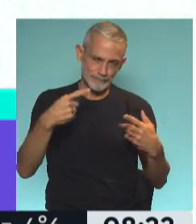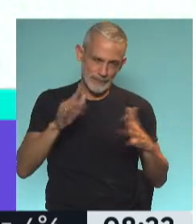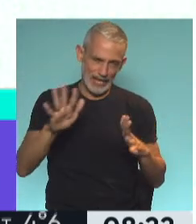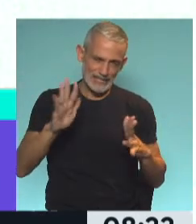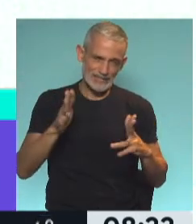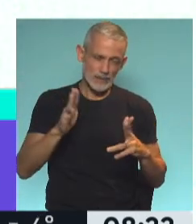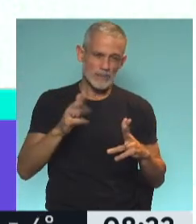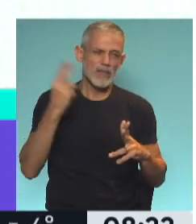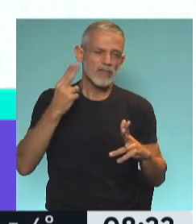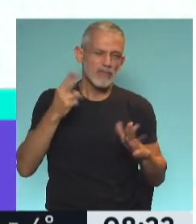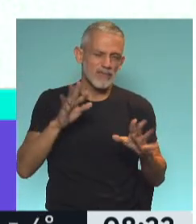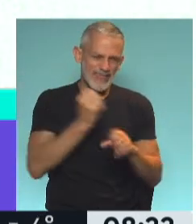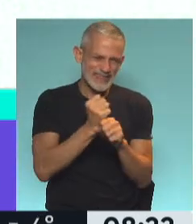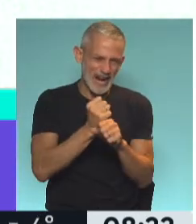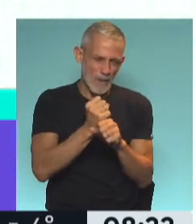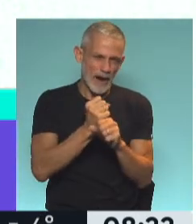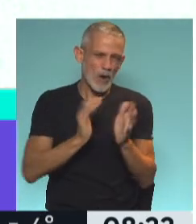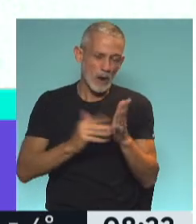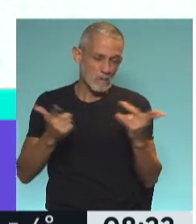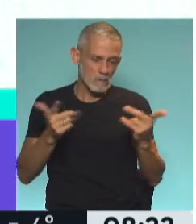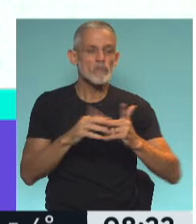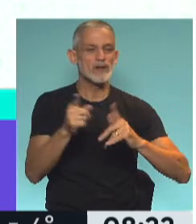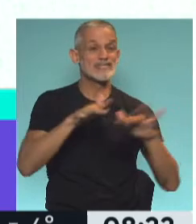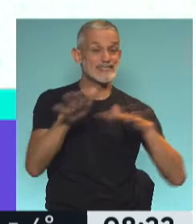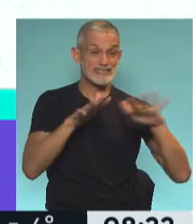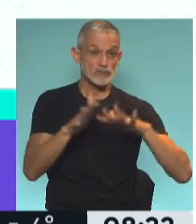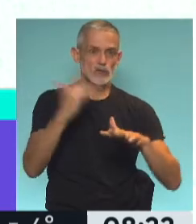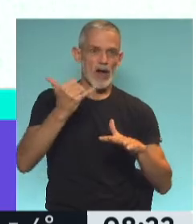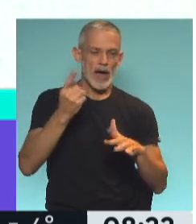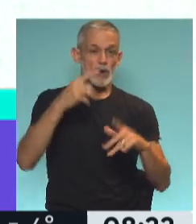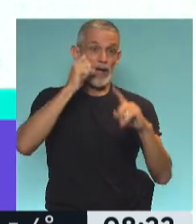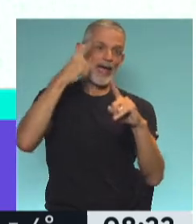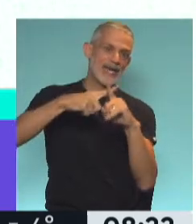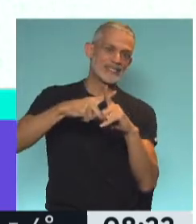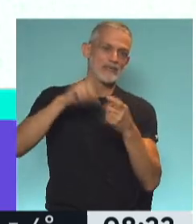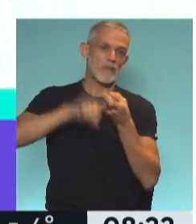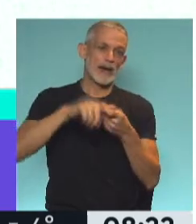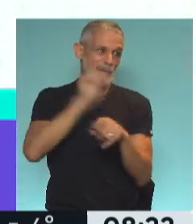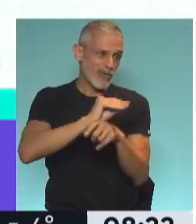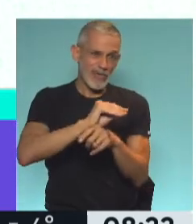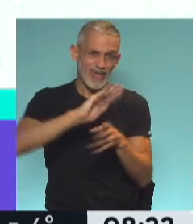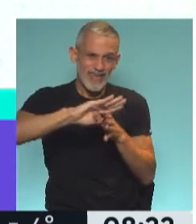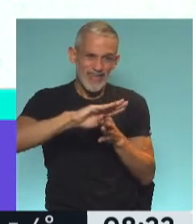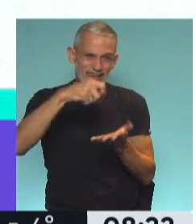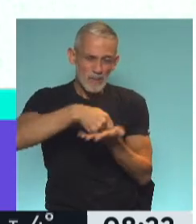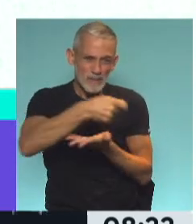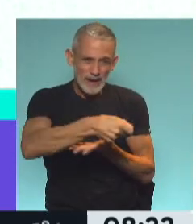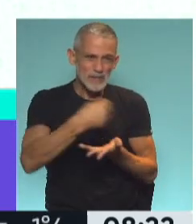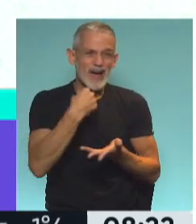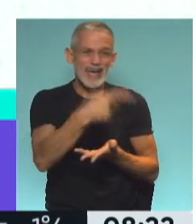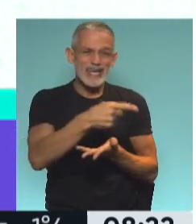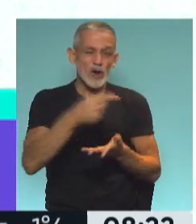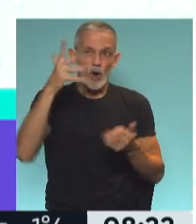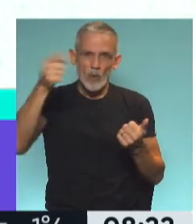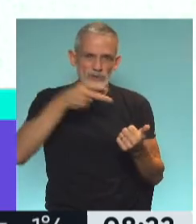más precarizadas, bueno, a esto se agrega que muchas veces en estas situaciones donde hay una expareja que no paga la cuota alimentaria, pero que no está judicializado